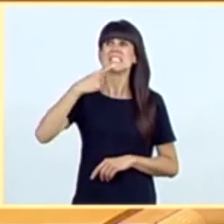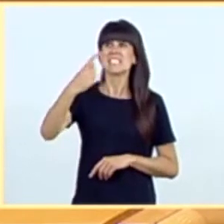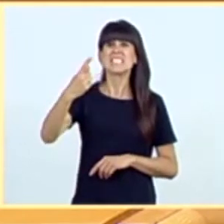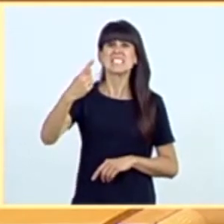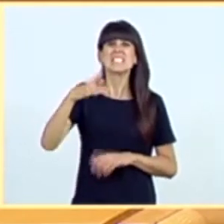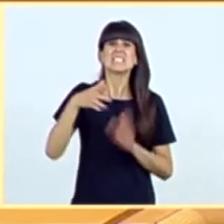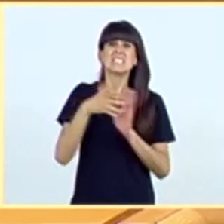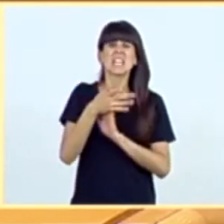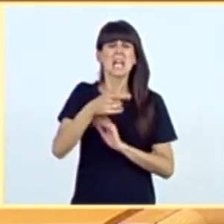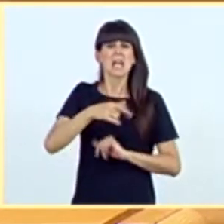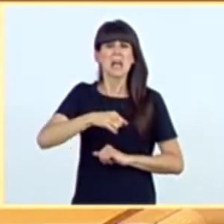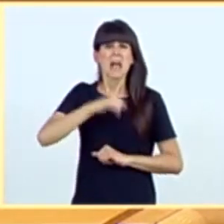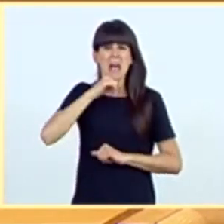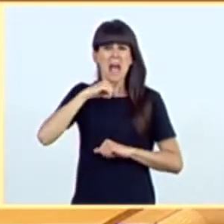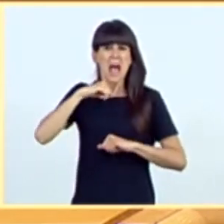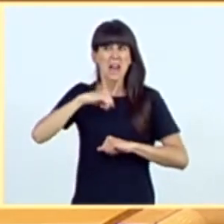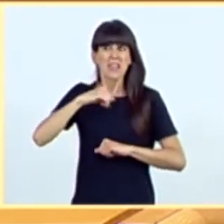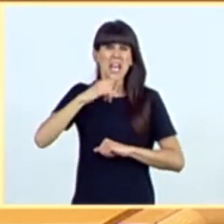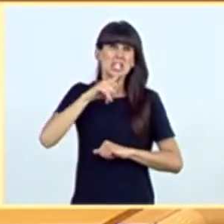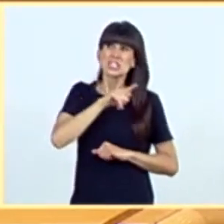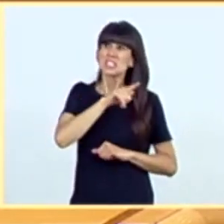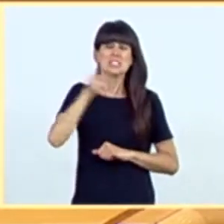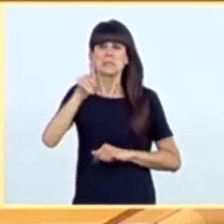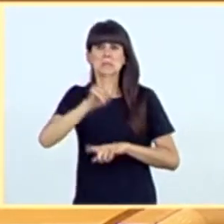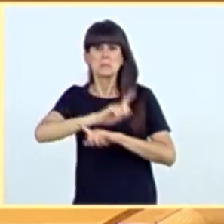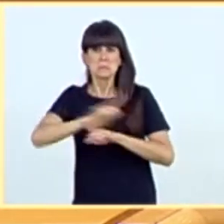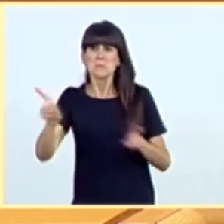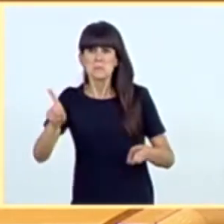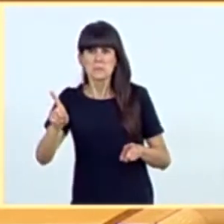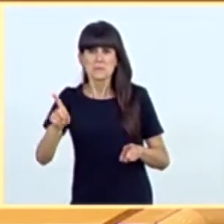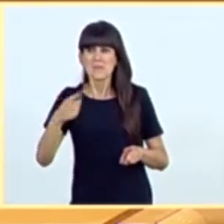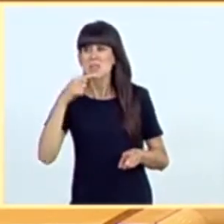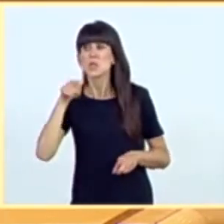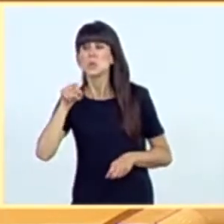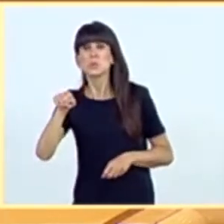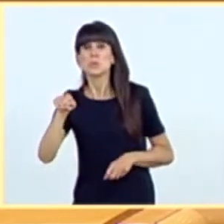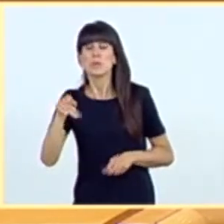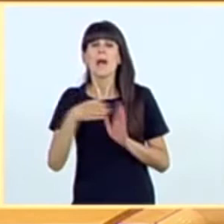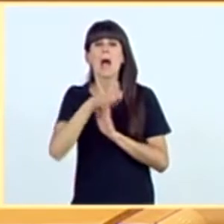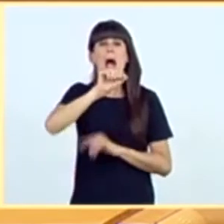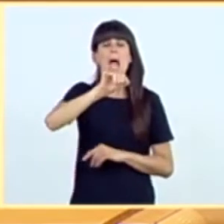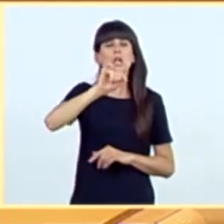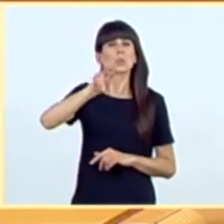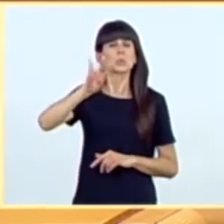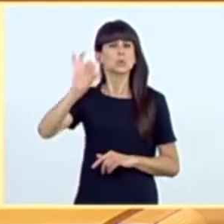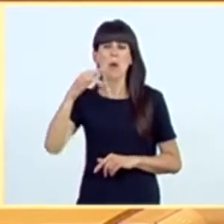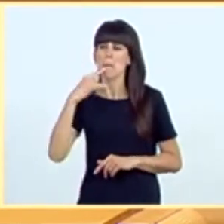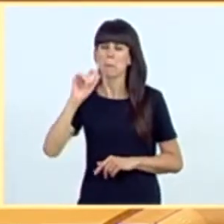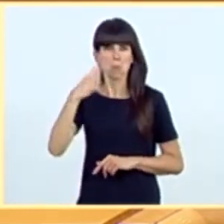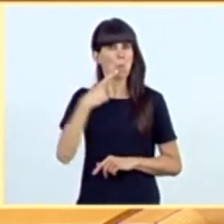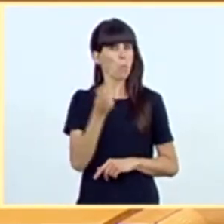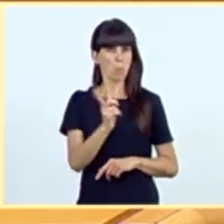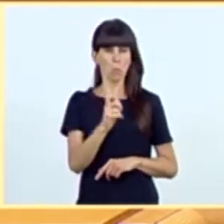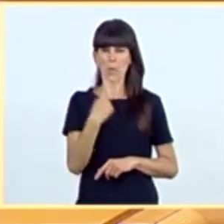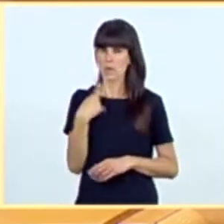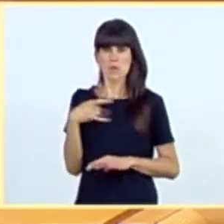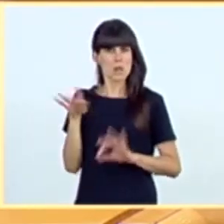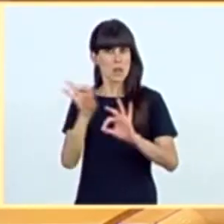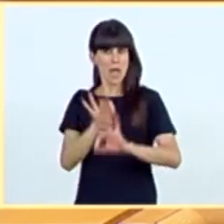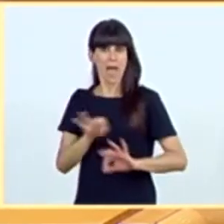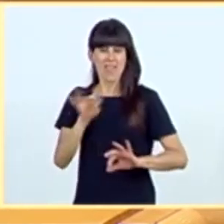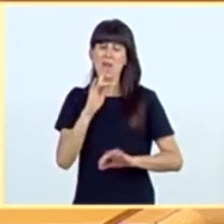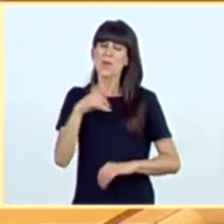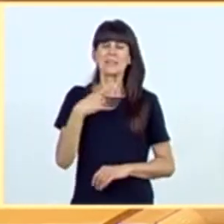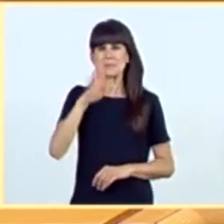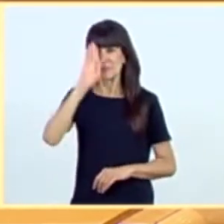admitieran ingresos de ancianos. Y esto no es una opinión ni es un argumentario. Ayuso primero lo negó, dijo que esas órdenes no existían. Después dijo